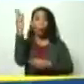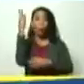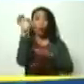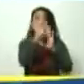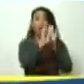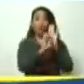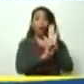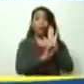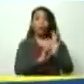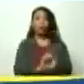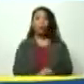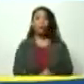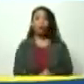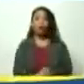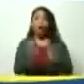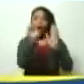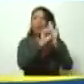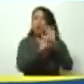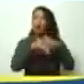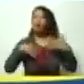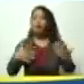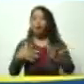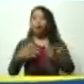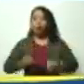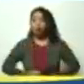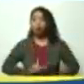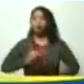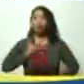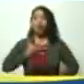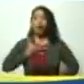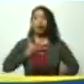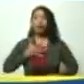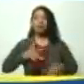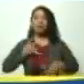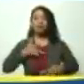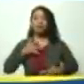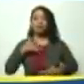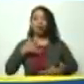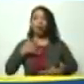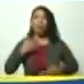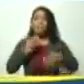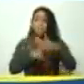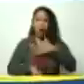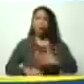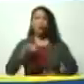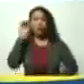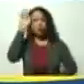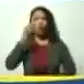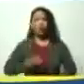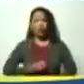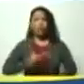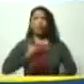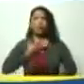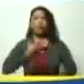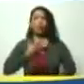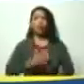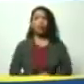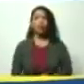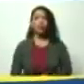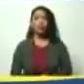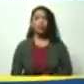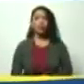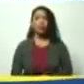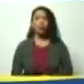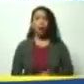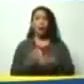la etapa del renacimiento nacional vamos a renacer vamos a renacer por